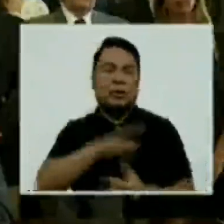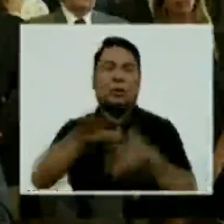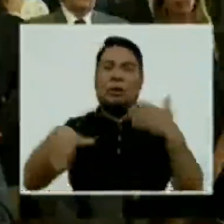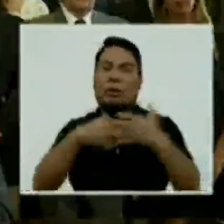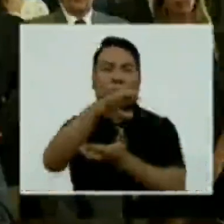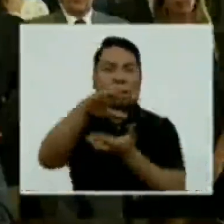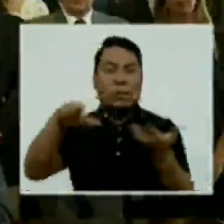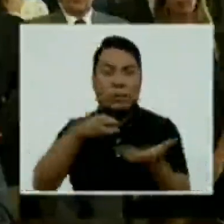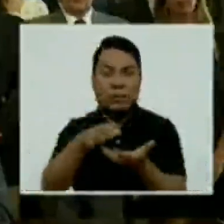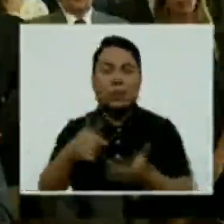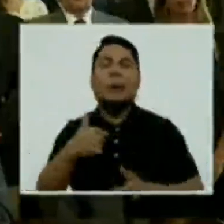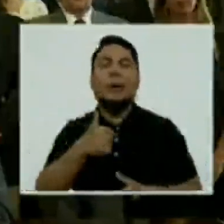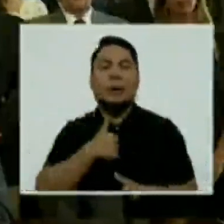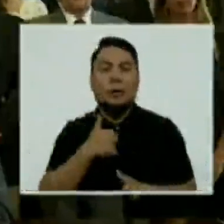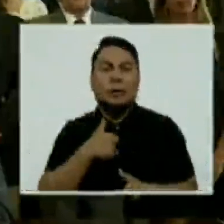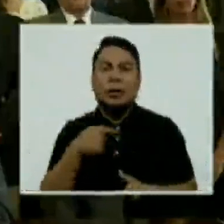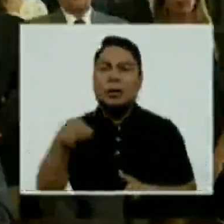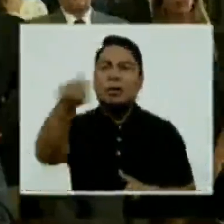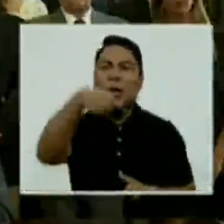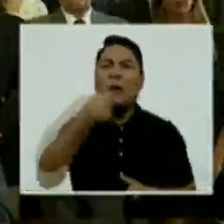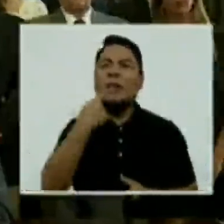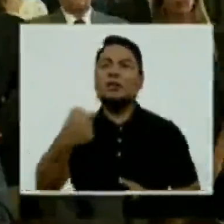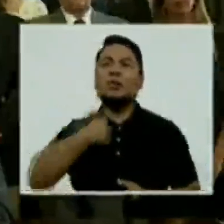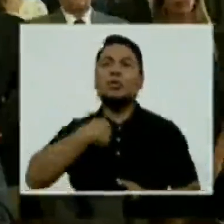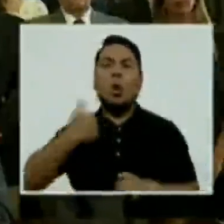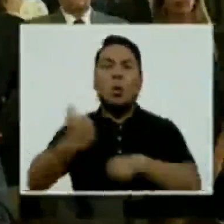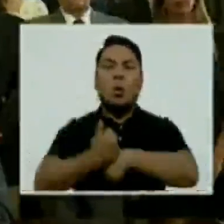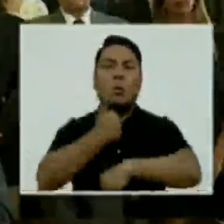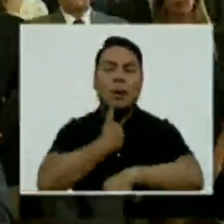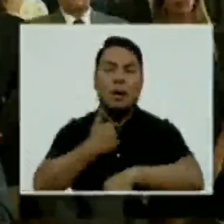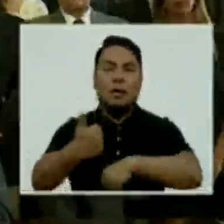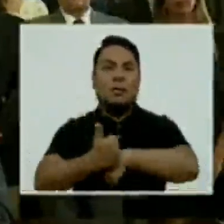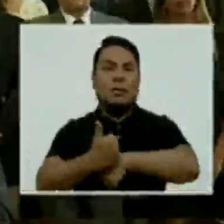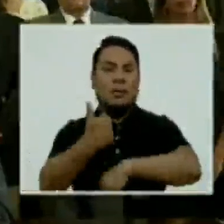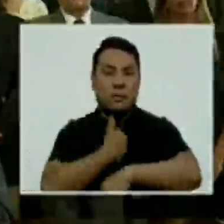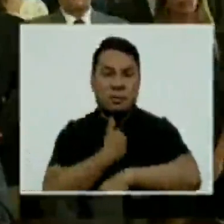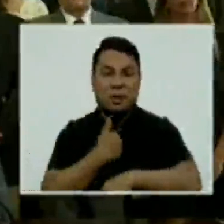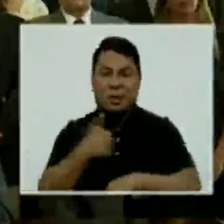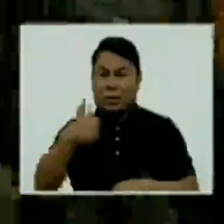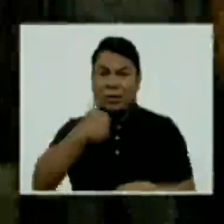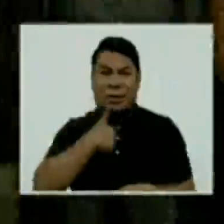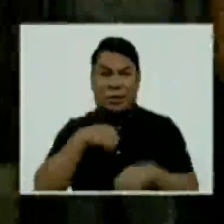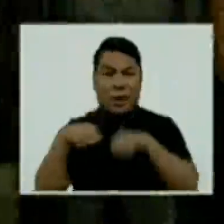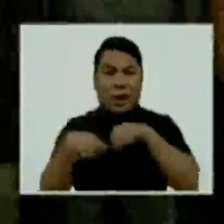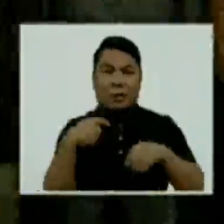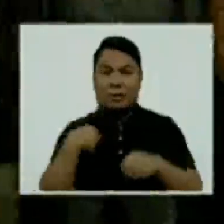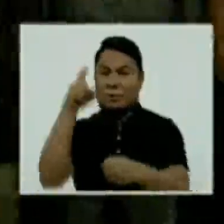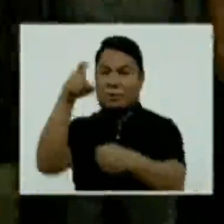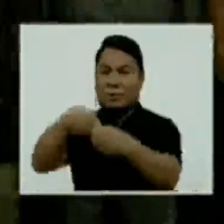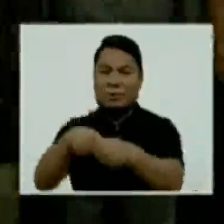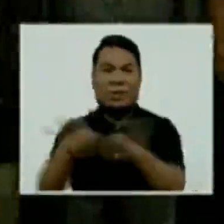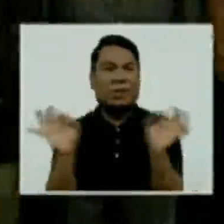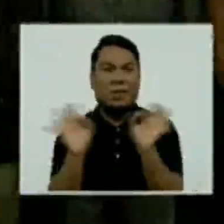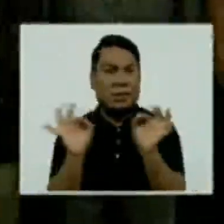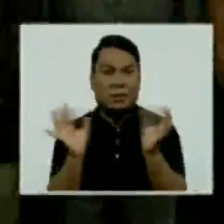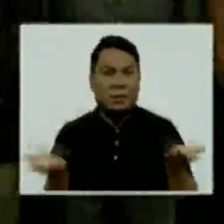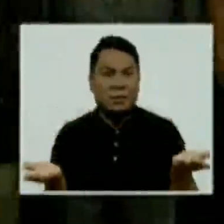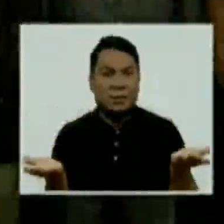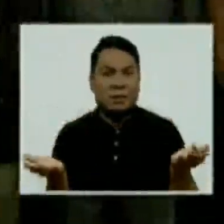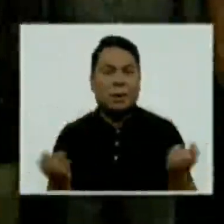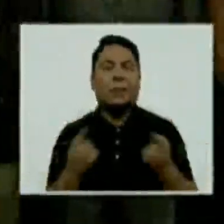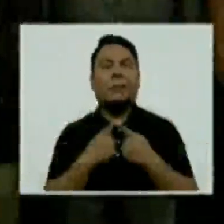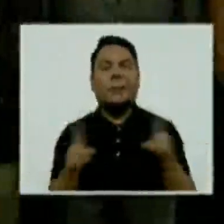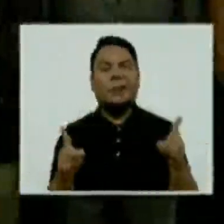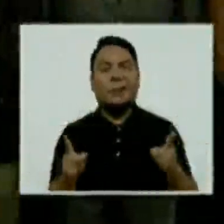como culpable de actos en los que no he participado, pienso que lo mejor para el